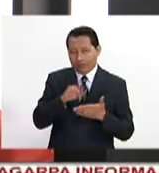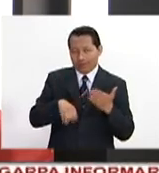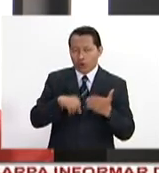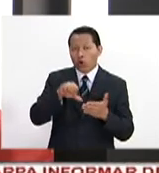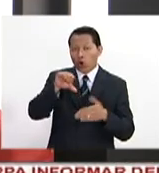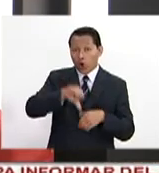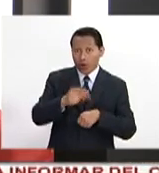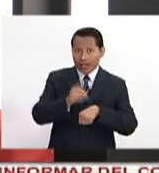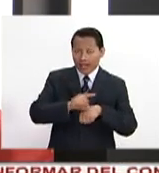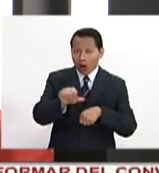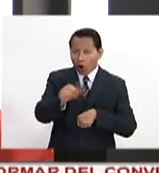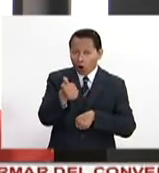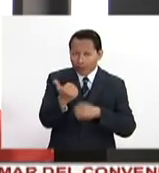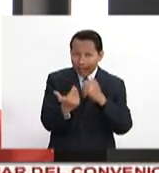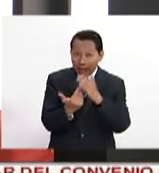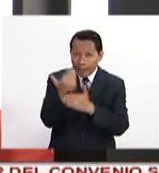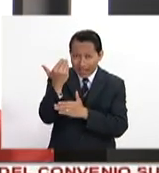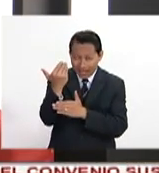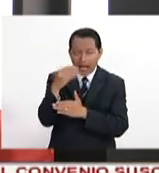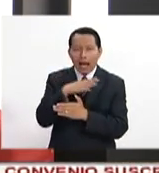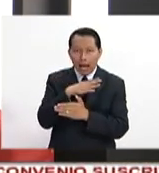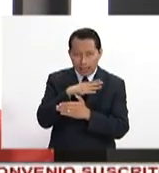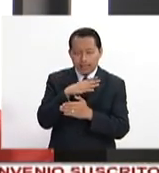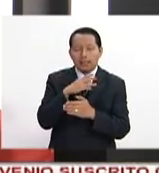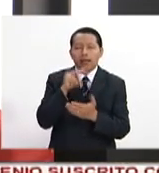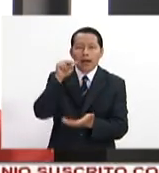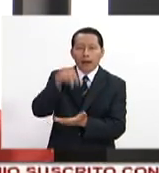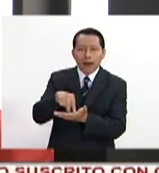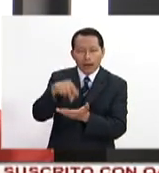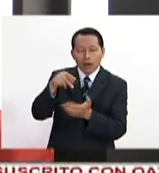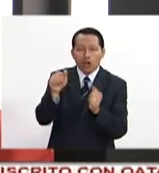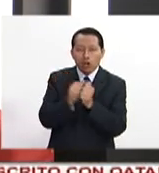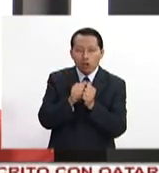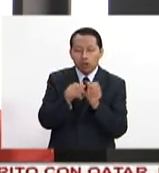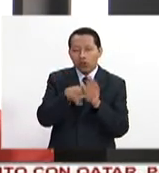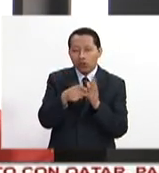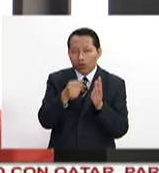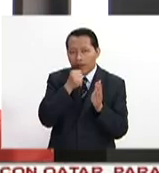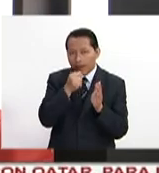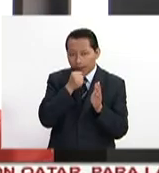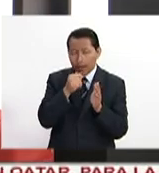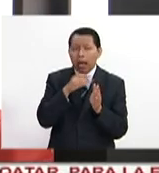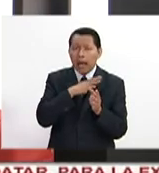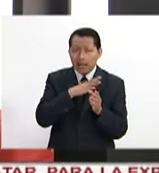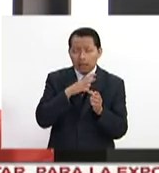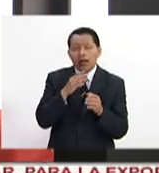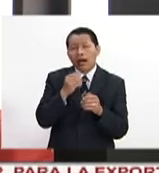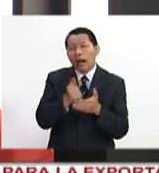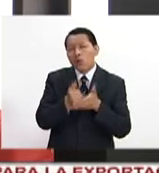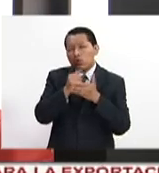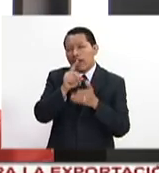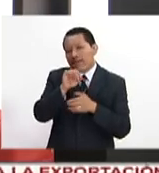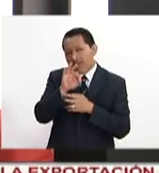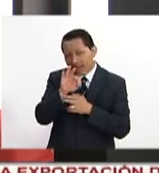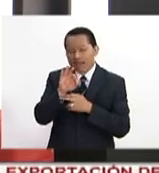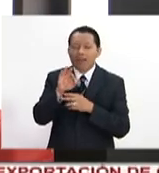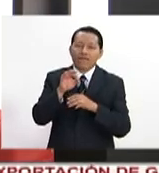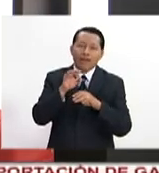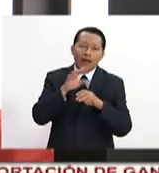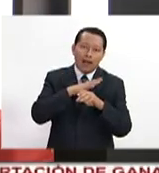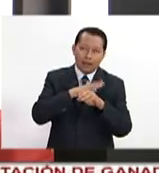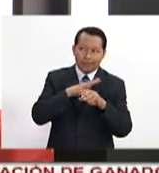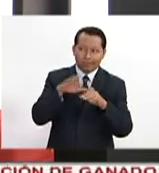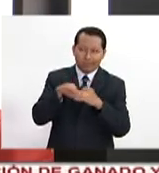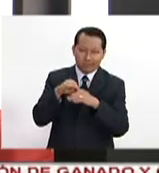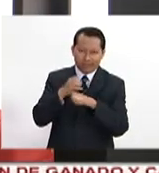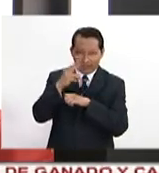estamos invitando también a que acudan con nosotros. Tenemos aliados estratégicos como es el DIF, como es la Secretaría de Educación de la Ciudad de México y la propia Asamblea Legislativa. En este caso,